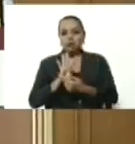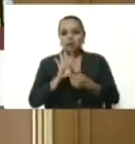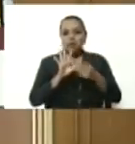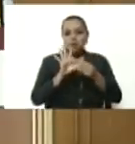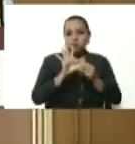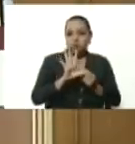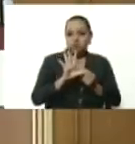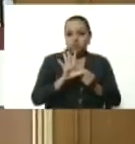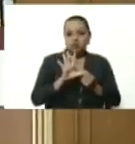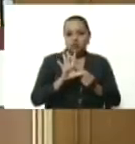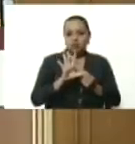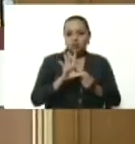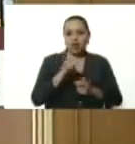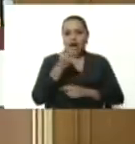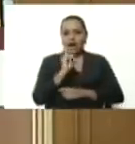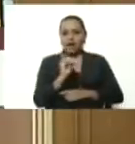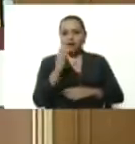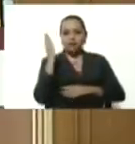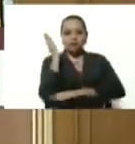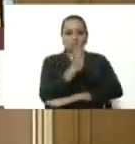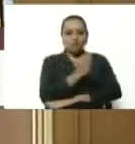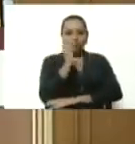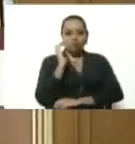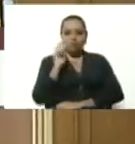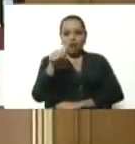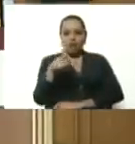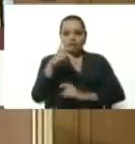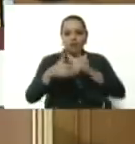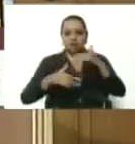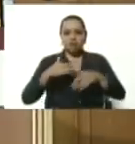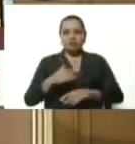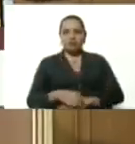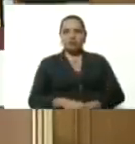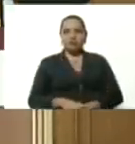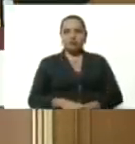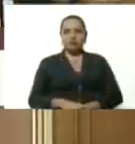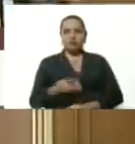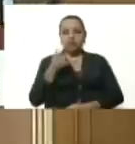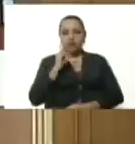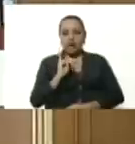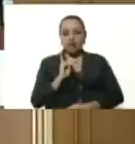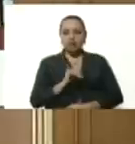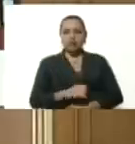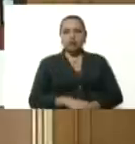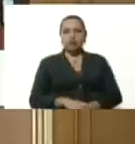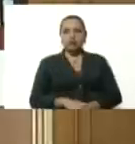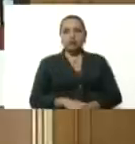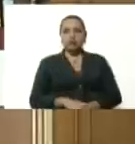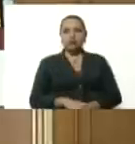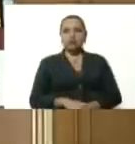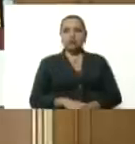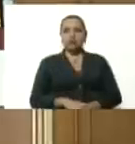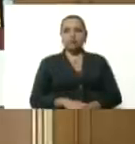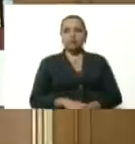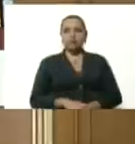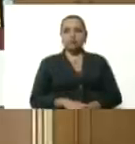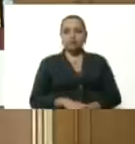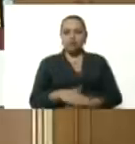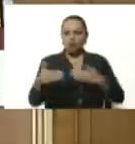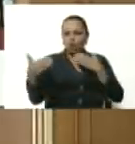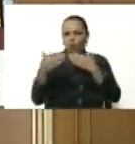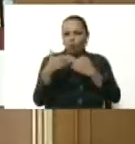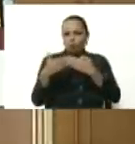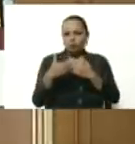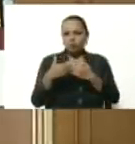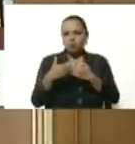poderes agredidos con estas acciones, que da cuenta, compatriotas, de que la agresión es